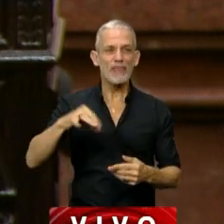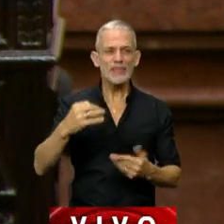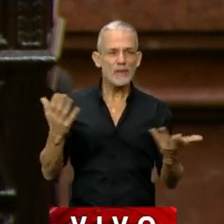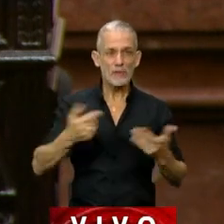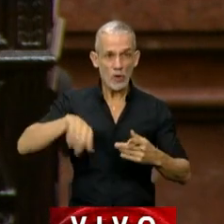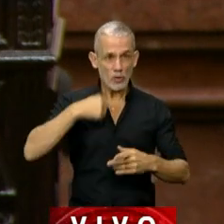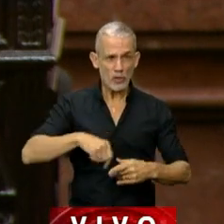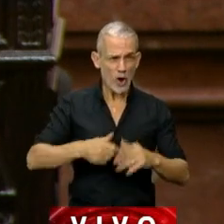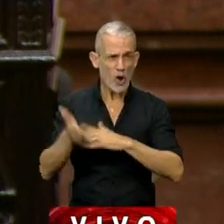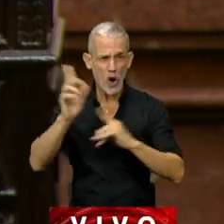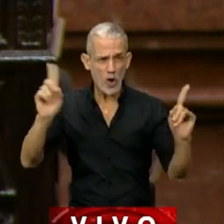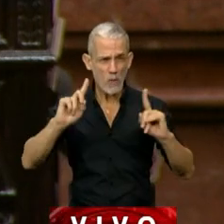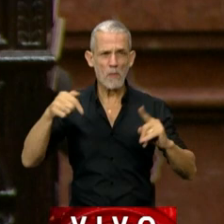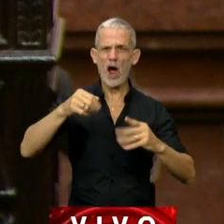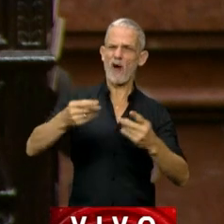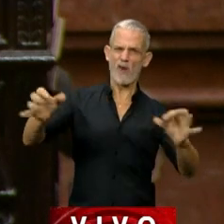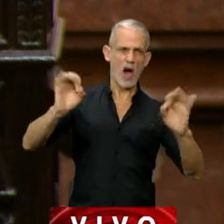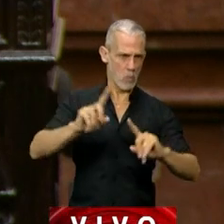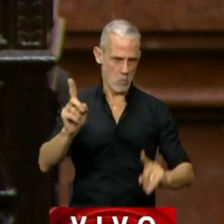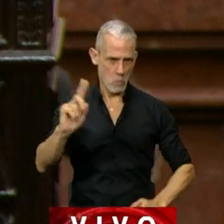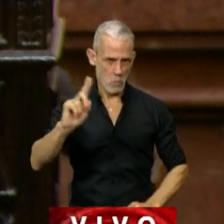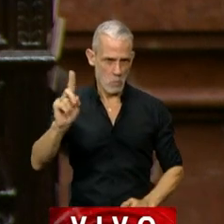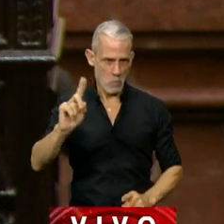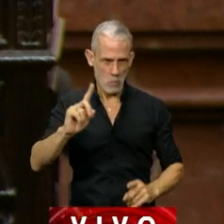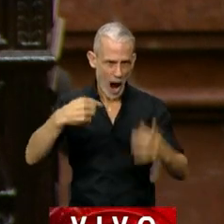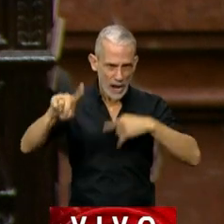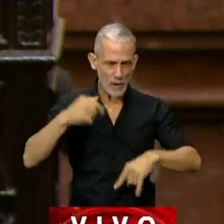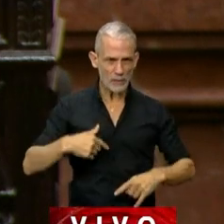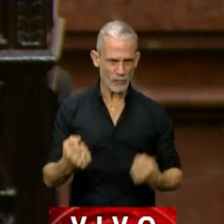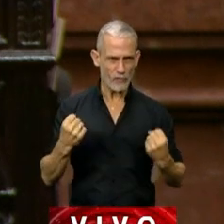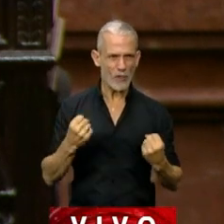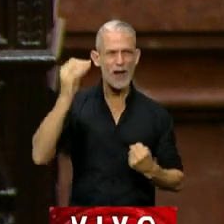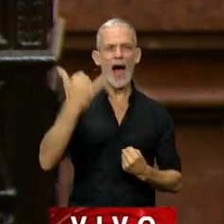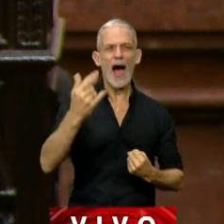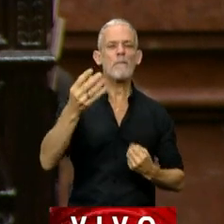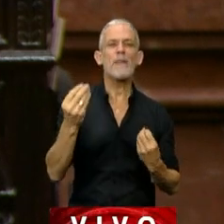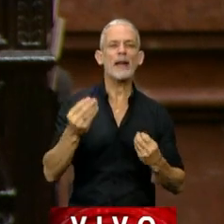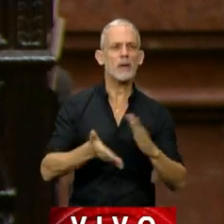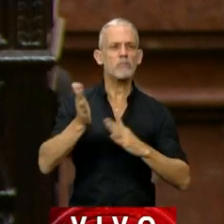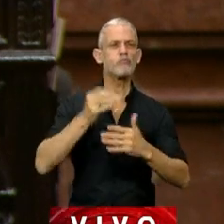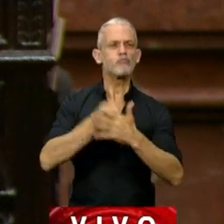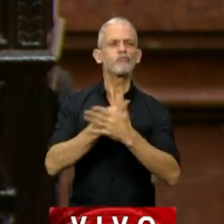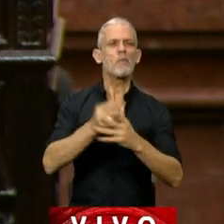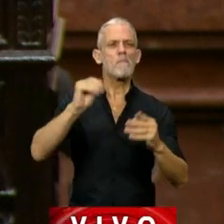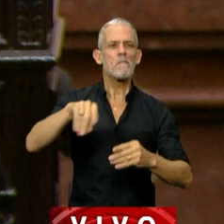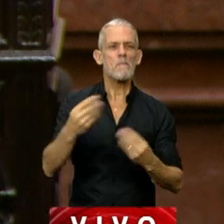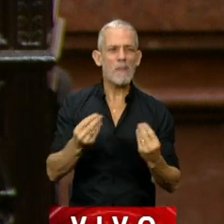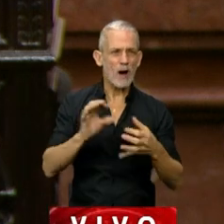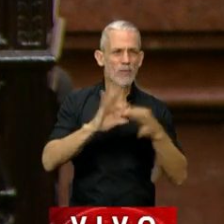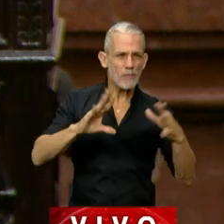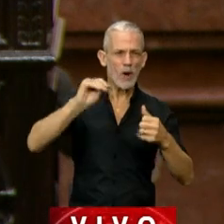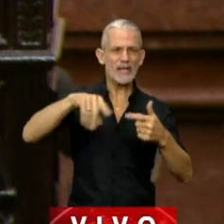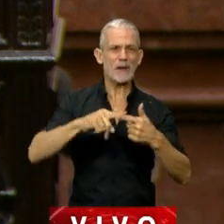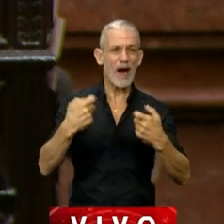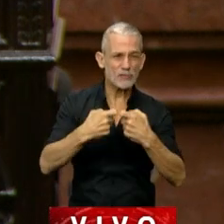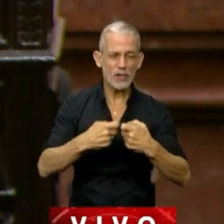que no nos vamos a ir, que acá no terminó nada, que todo lo contrario, estamos más fuertes que nunca para salir para adelante con más democracia, con